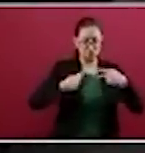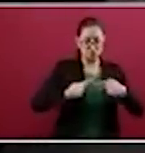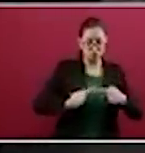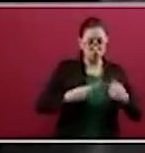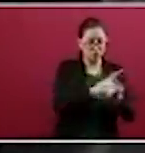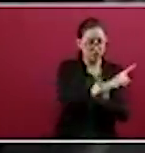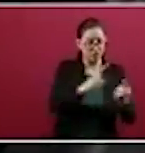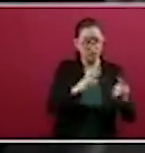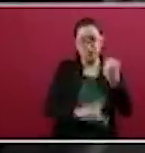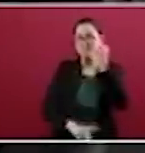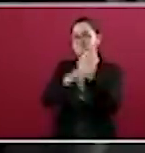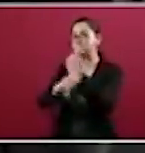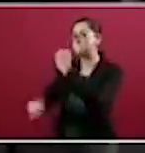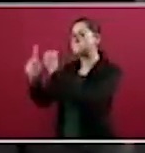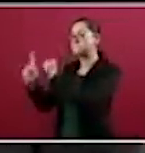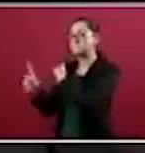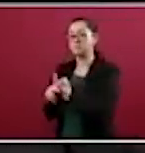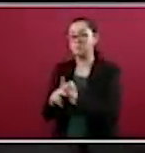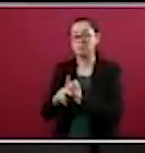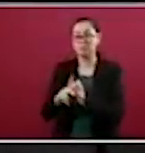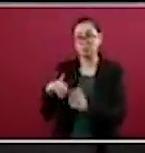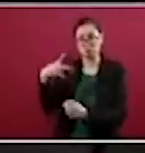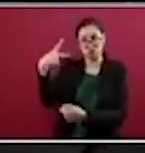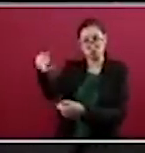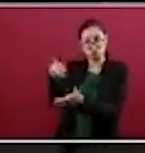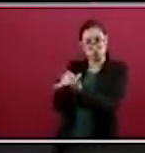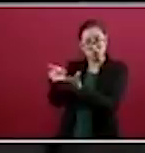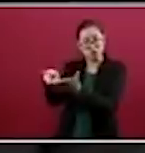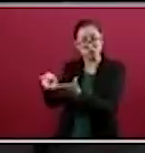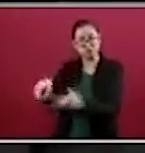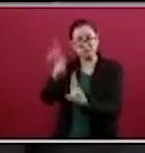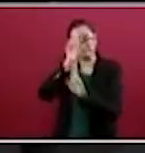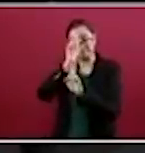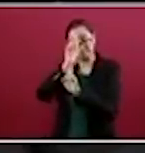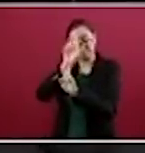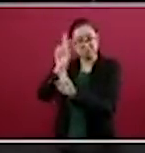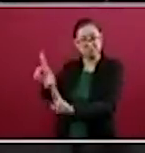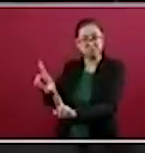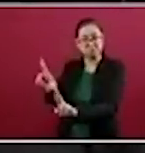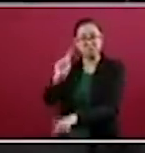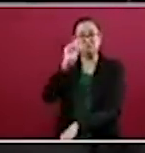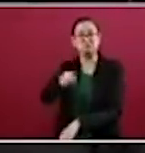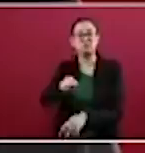como entre las naciones, el respeto al derecho ajeno es la paz.